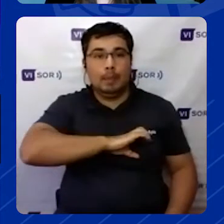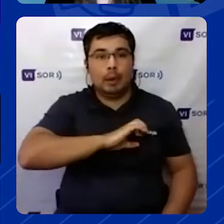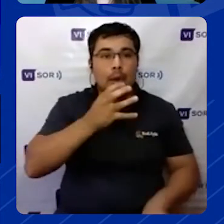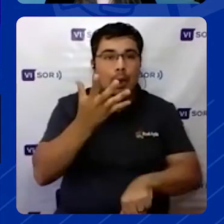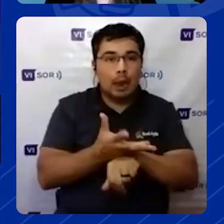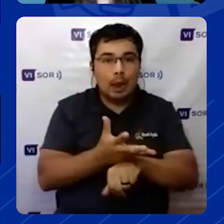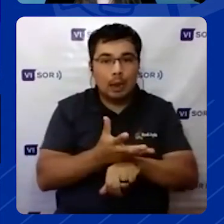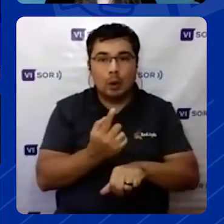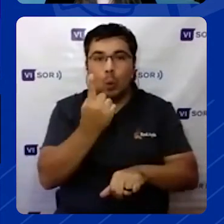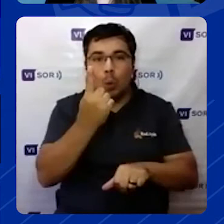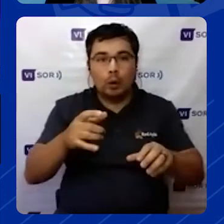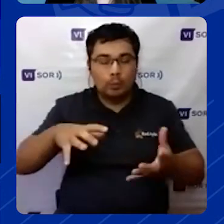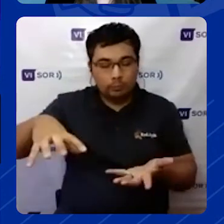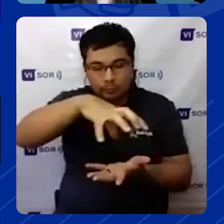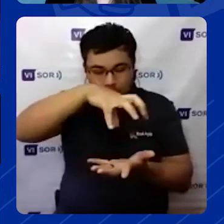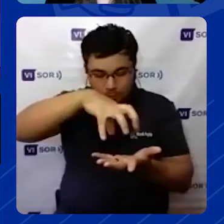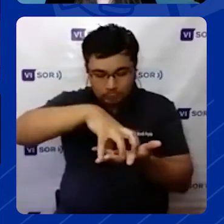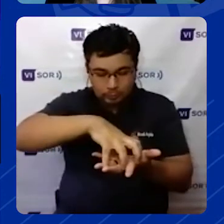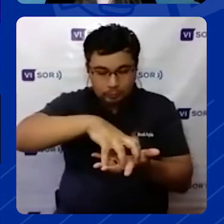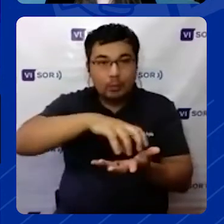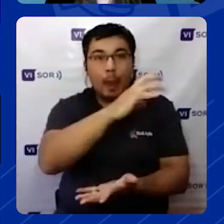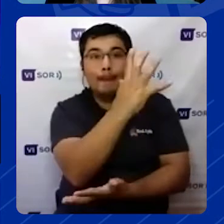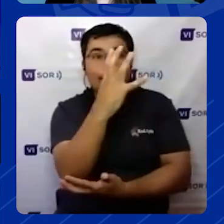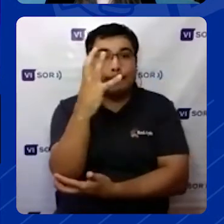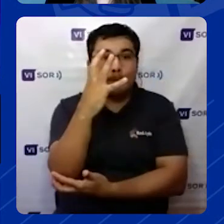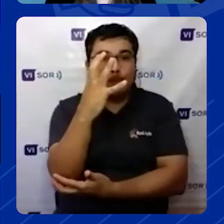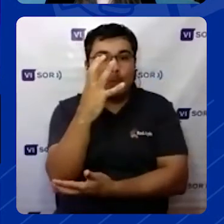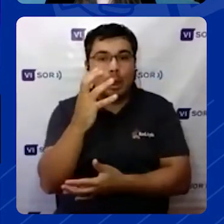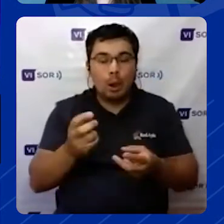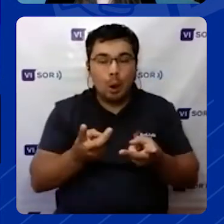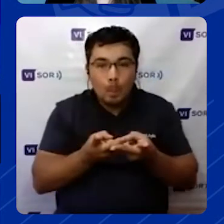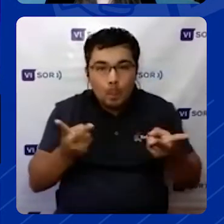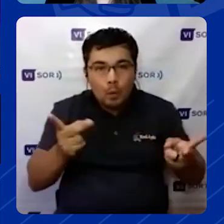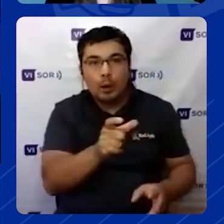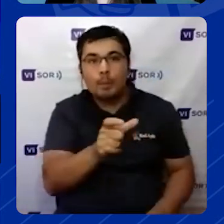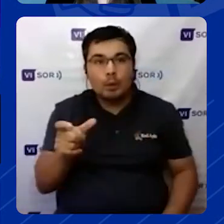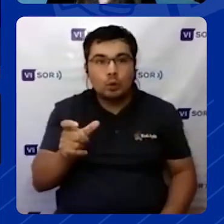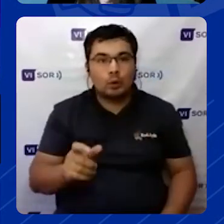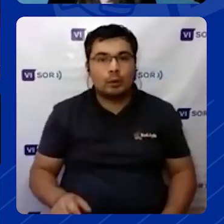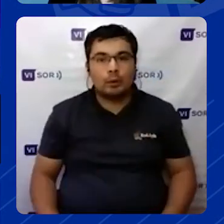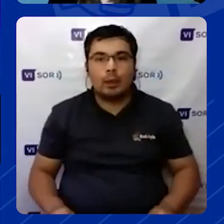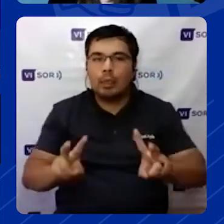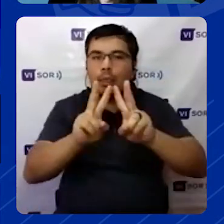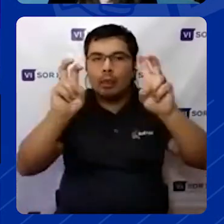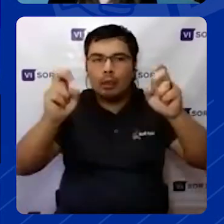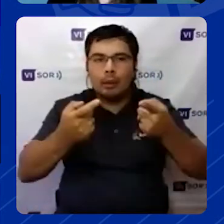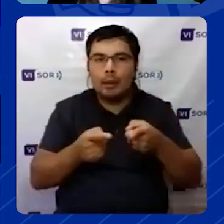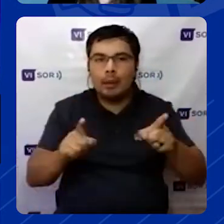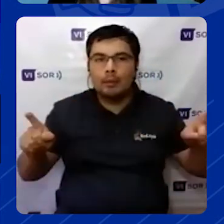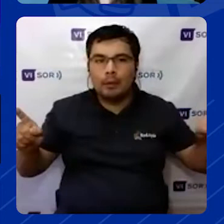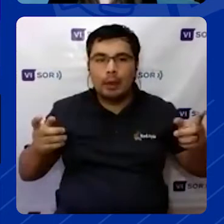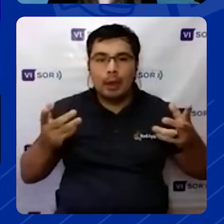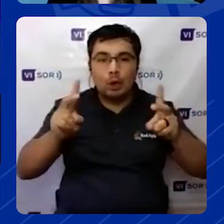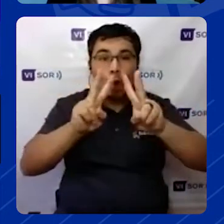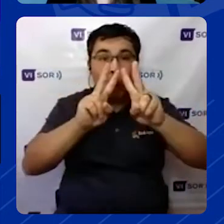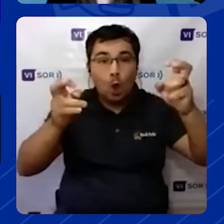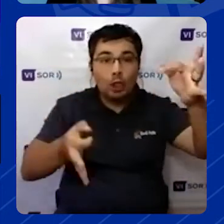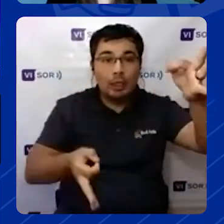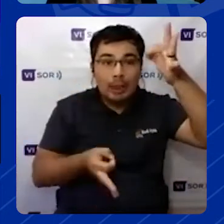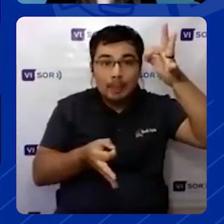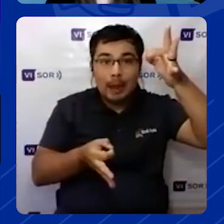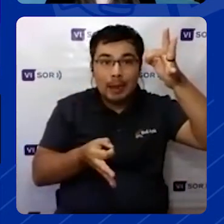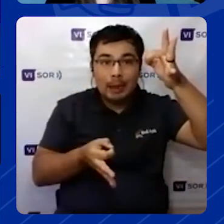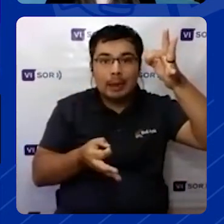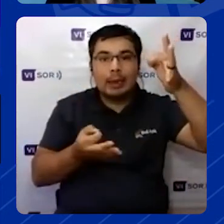discapacidad intelectual. Bueno, pues los temarios que tienen que estudiar para el examen se han adaptado a lectura fácil, promovido por la propia